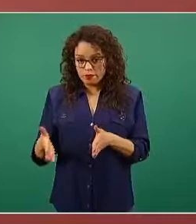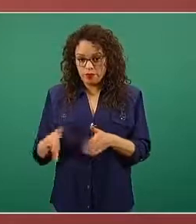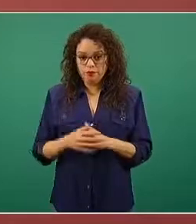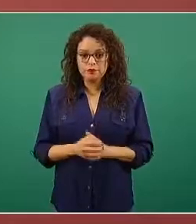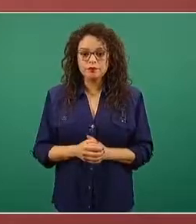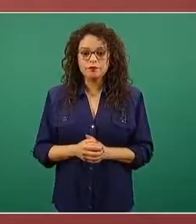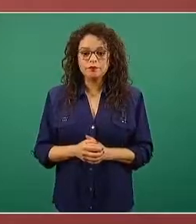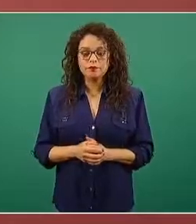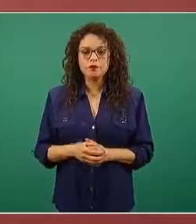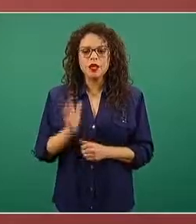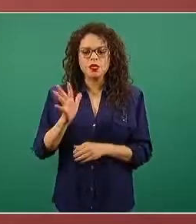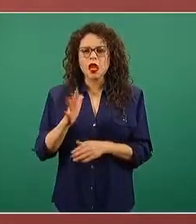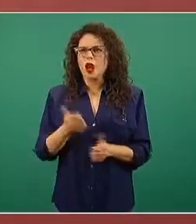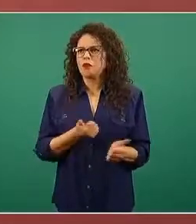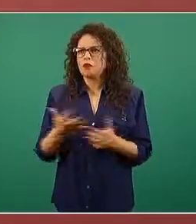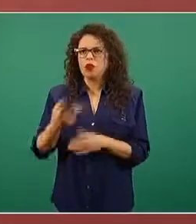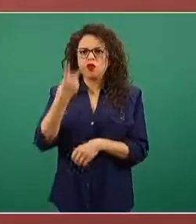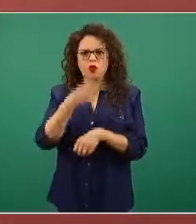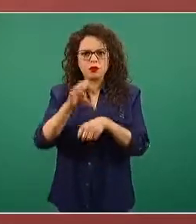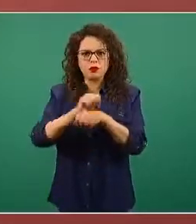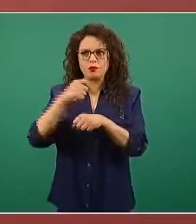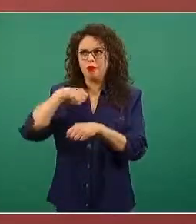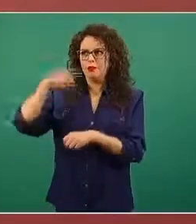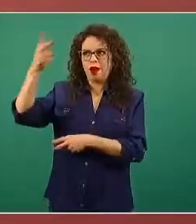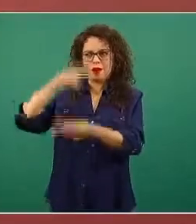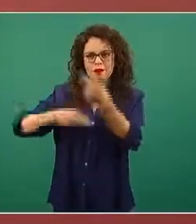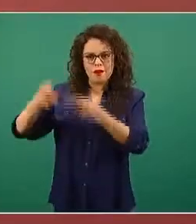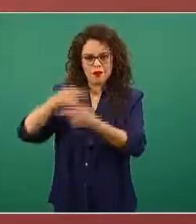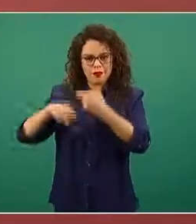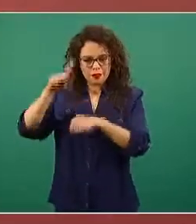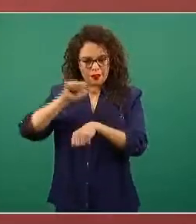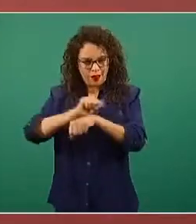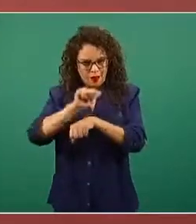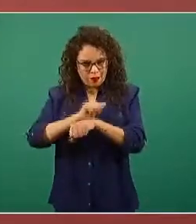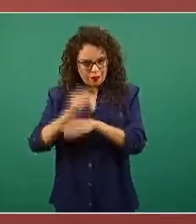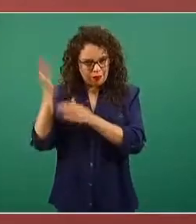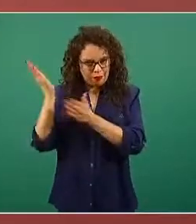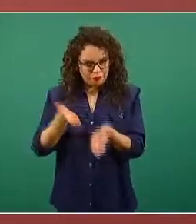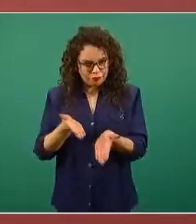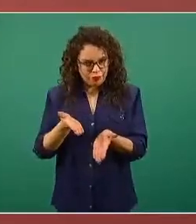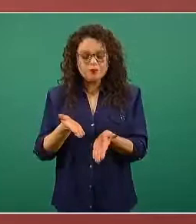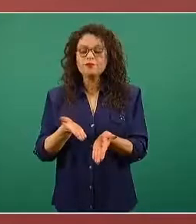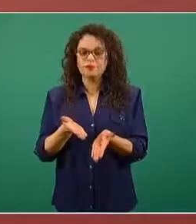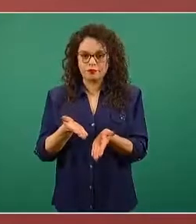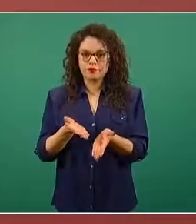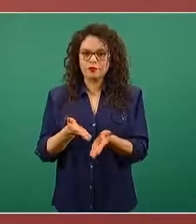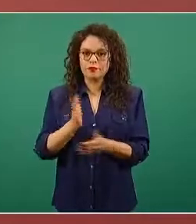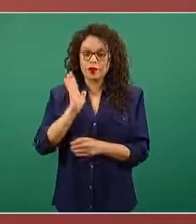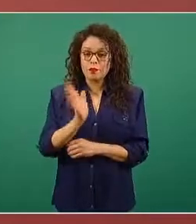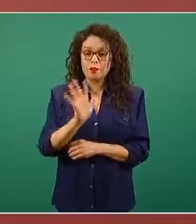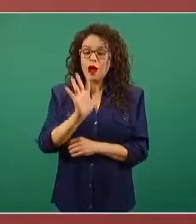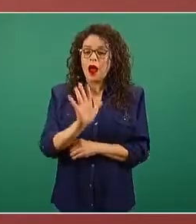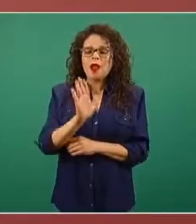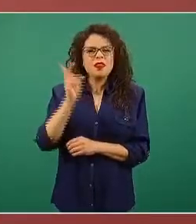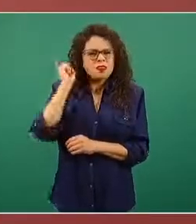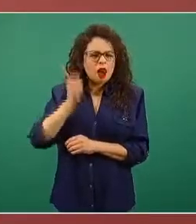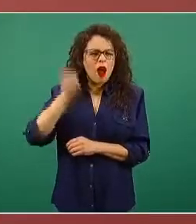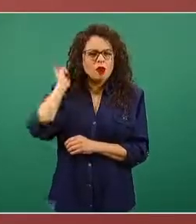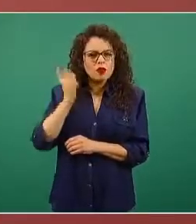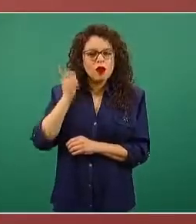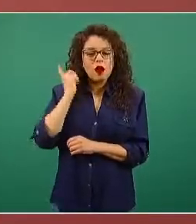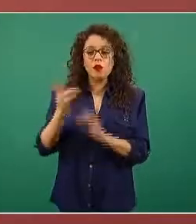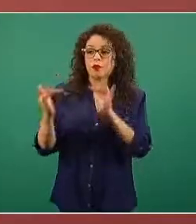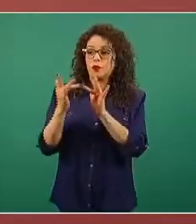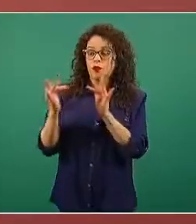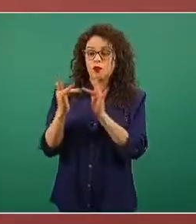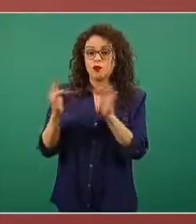un poco más de 2 semanas desde que regresamos de Argentina, mantenemos un contacto prácticamente diario con los funcionarios